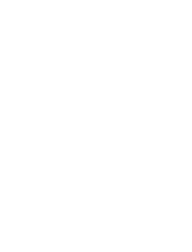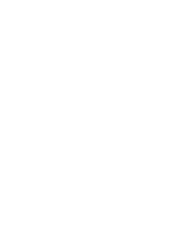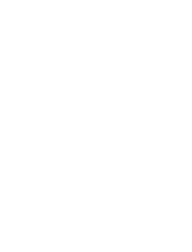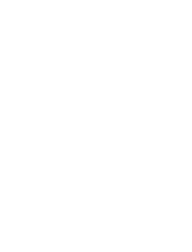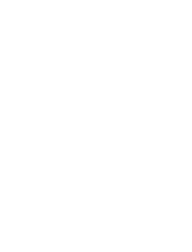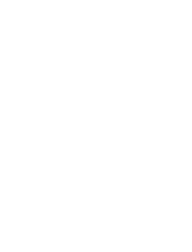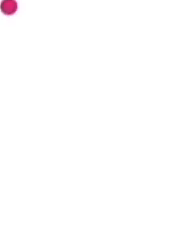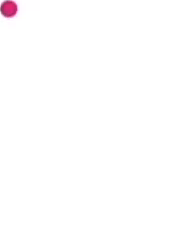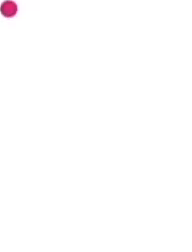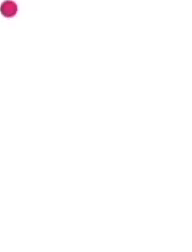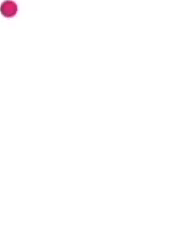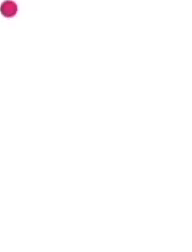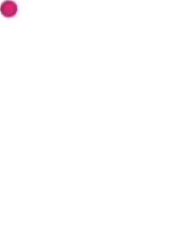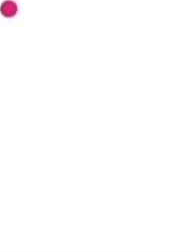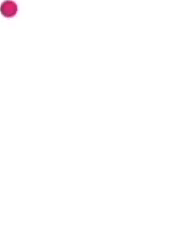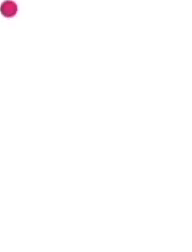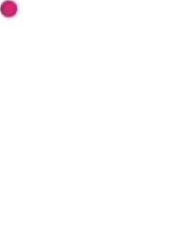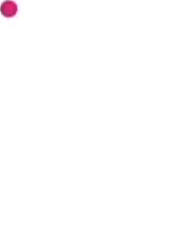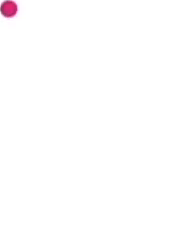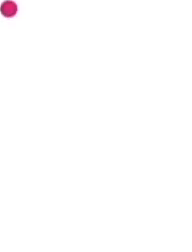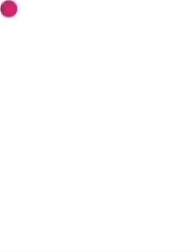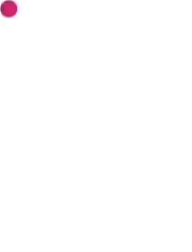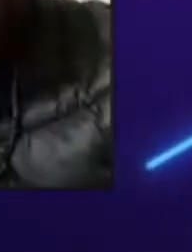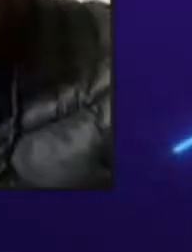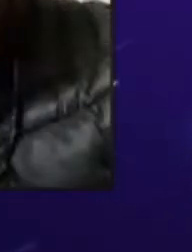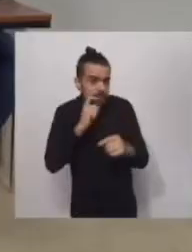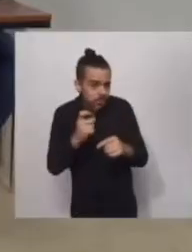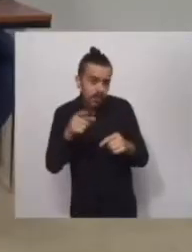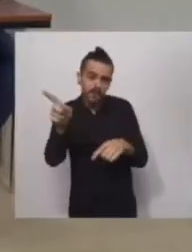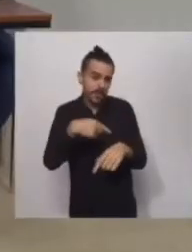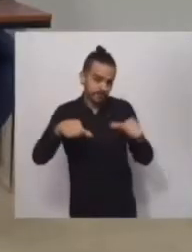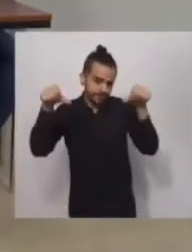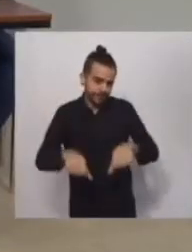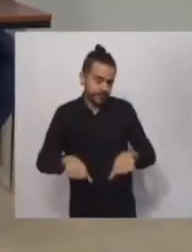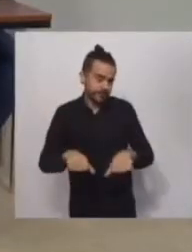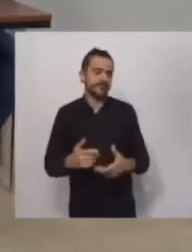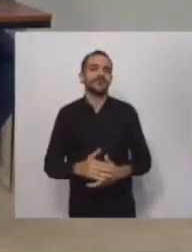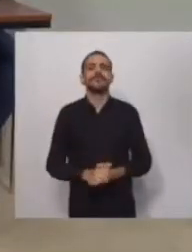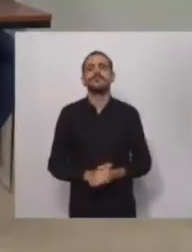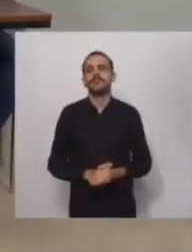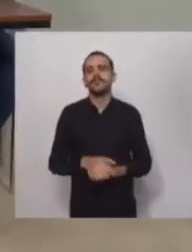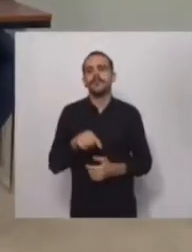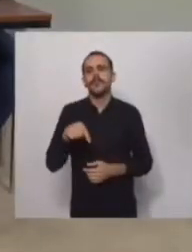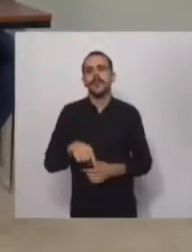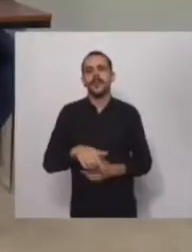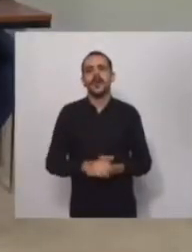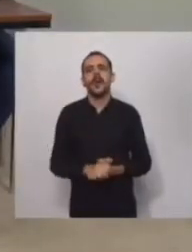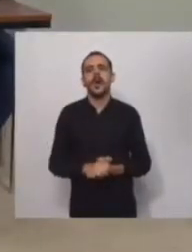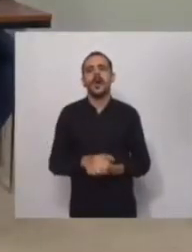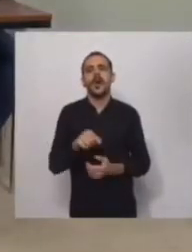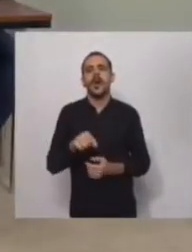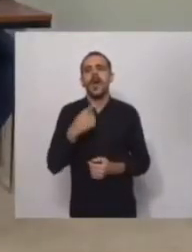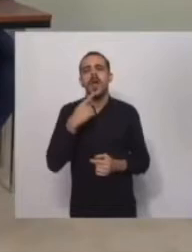en esta pandemia que nos ha sorprendido a todos y que todos nos hemos tenido que ir acomodando cada uno en su